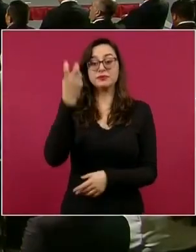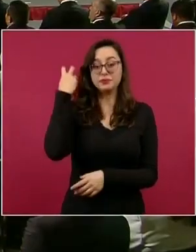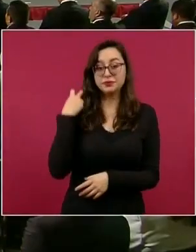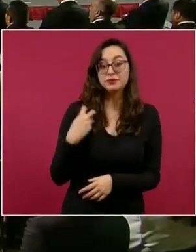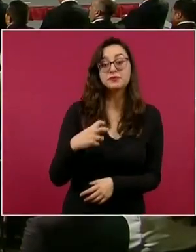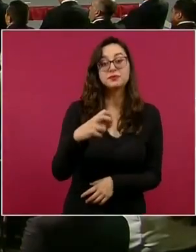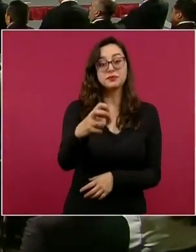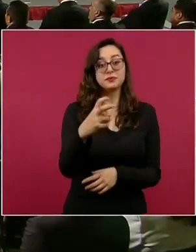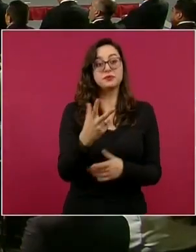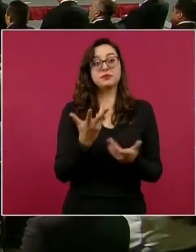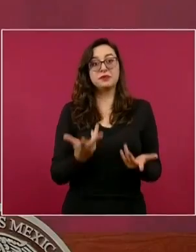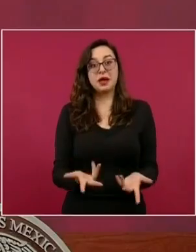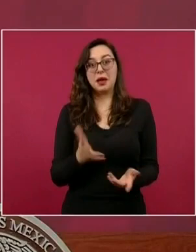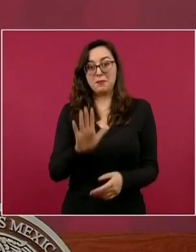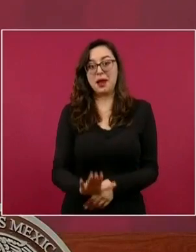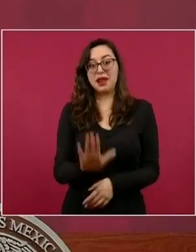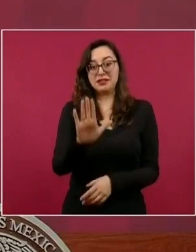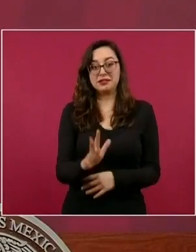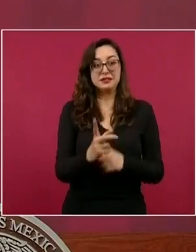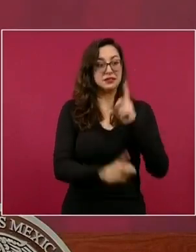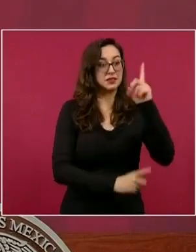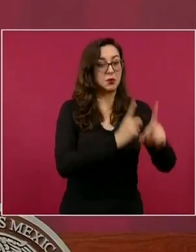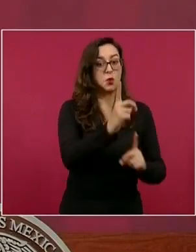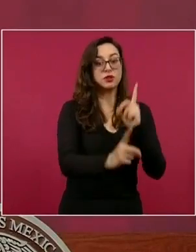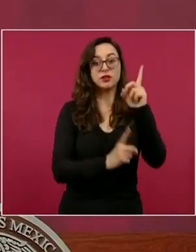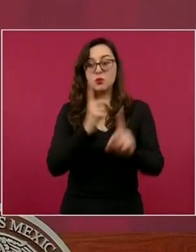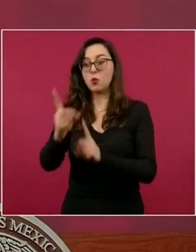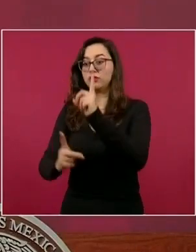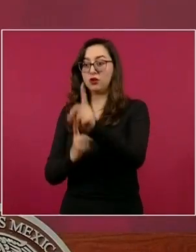algunos, ¿quiénes? Los que están